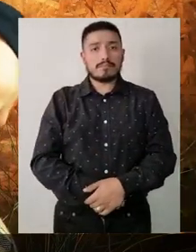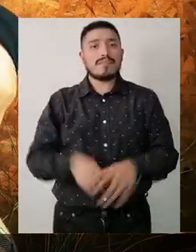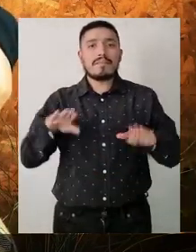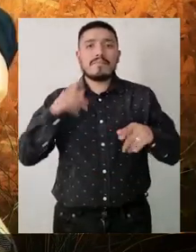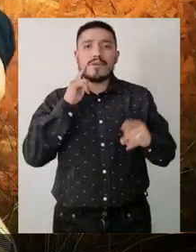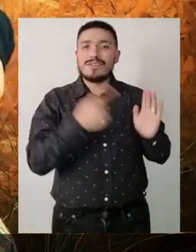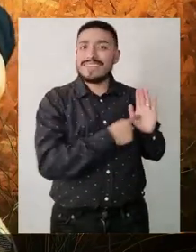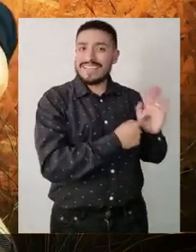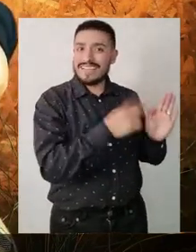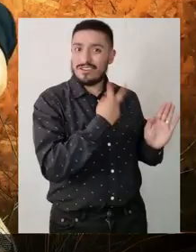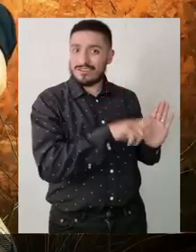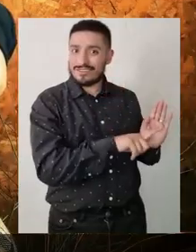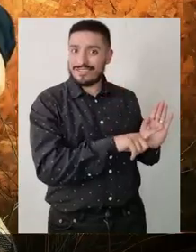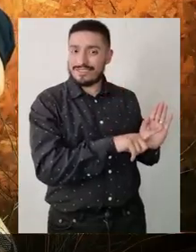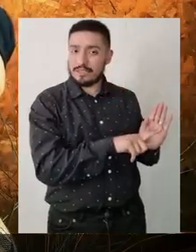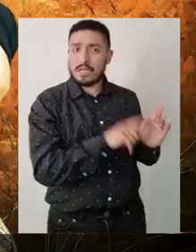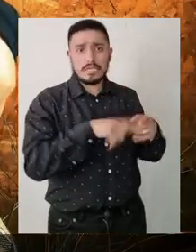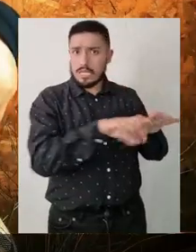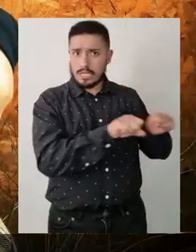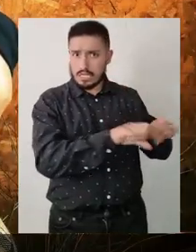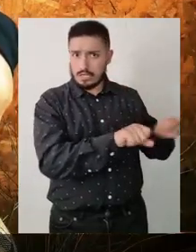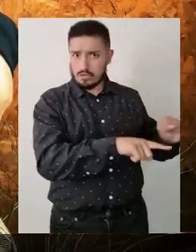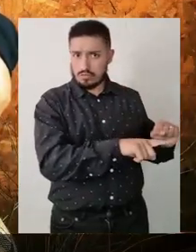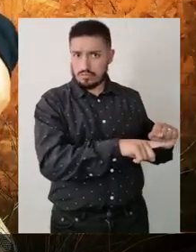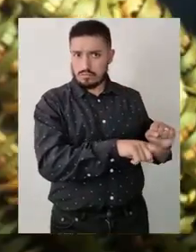acá. Este ya está listo.